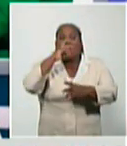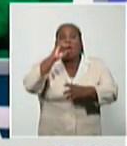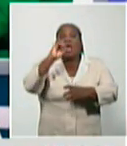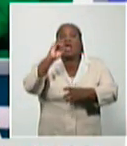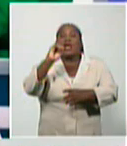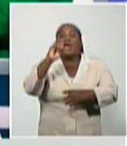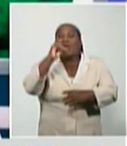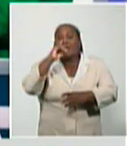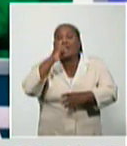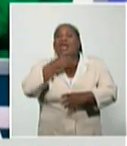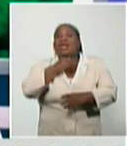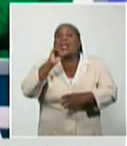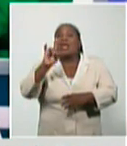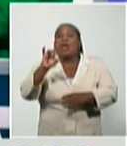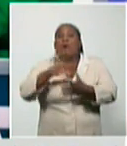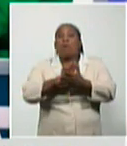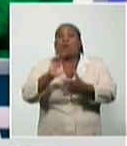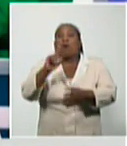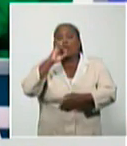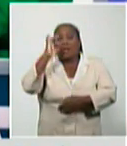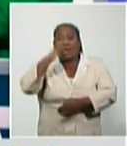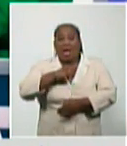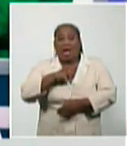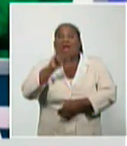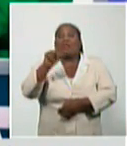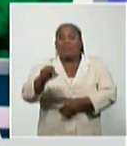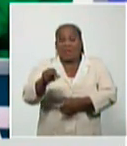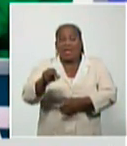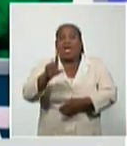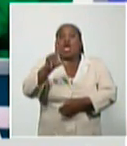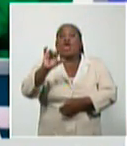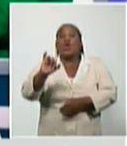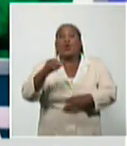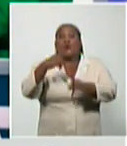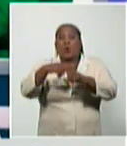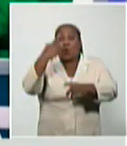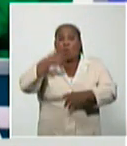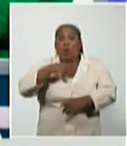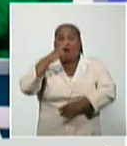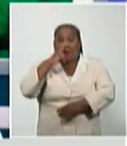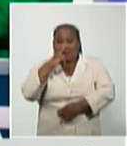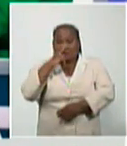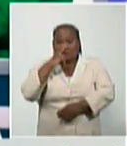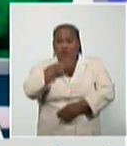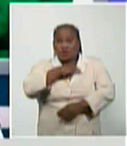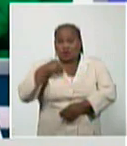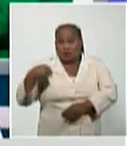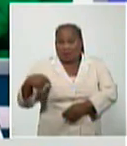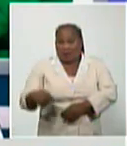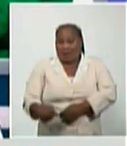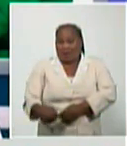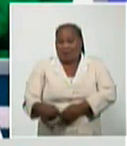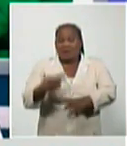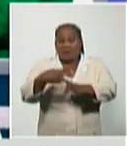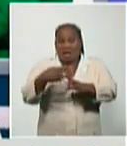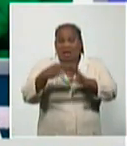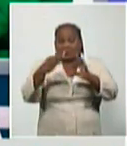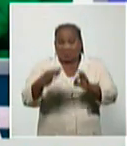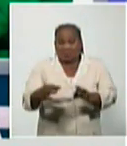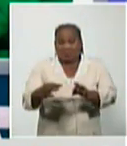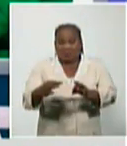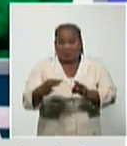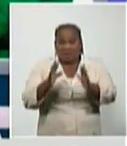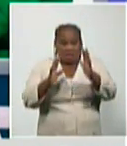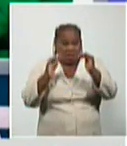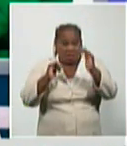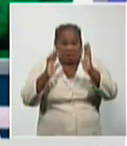así fue como se llamó inicialmente, un poco que estigmatizando esta